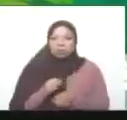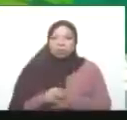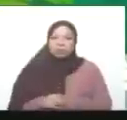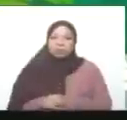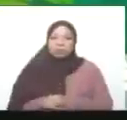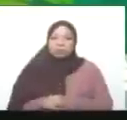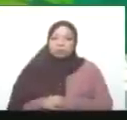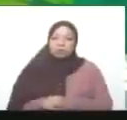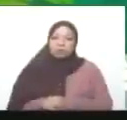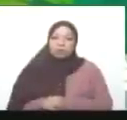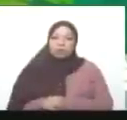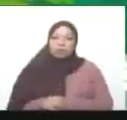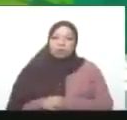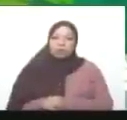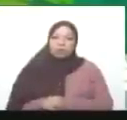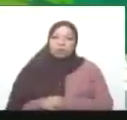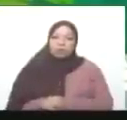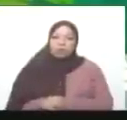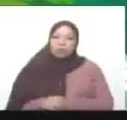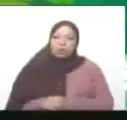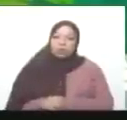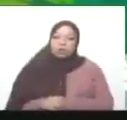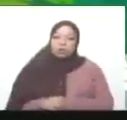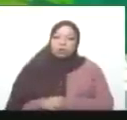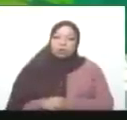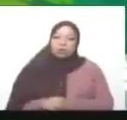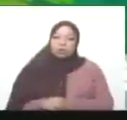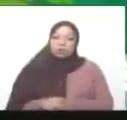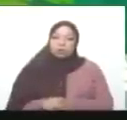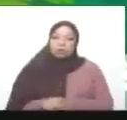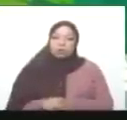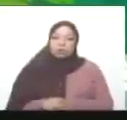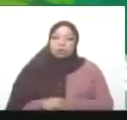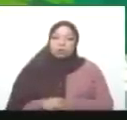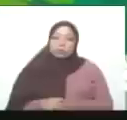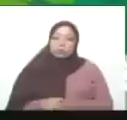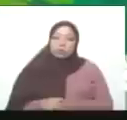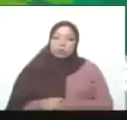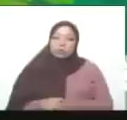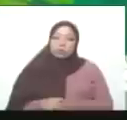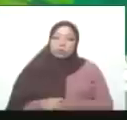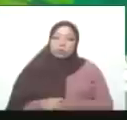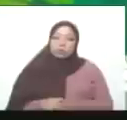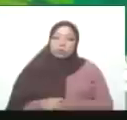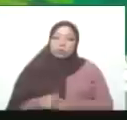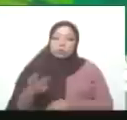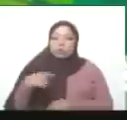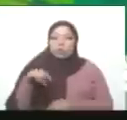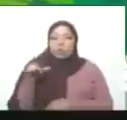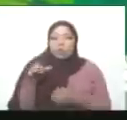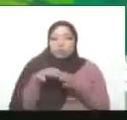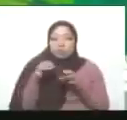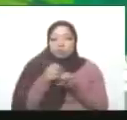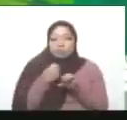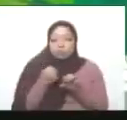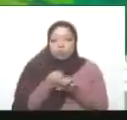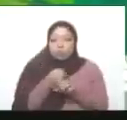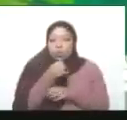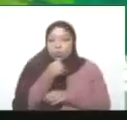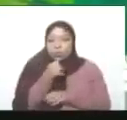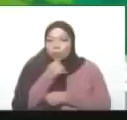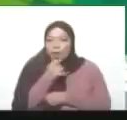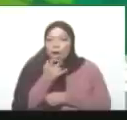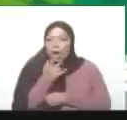luego desde la Casa Blanca se reúne con Jack